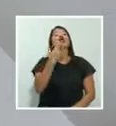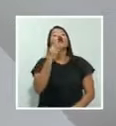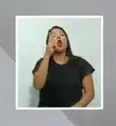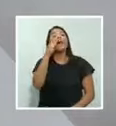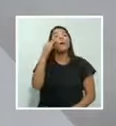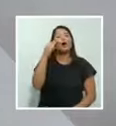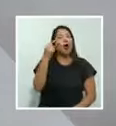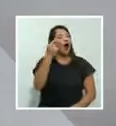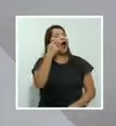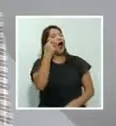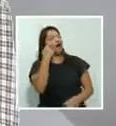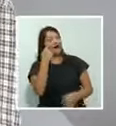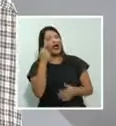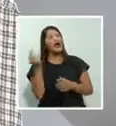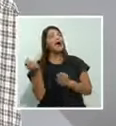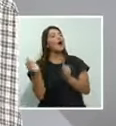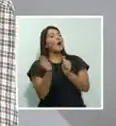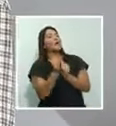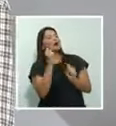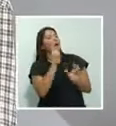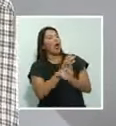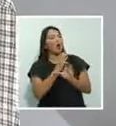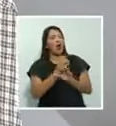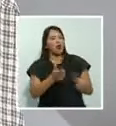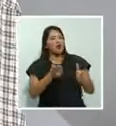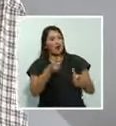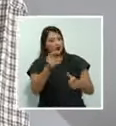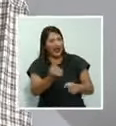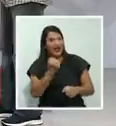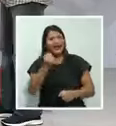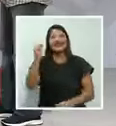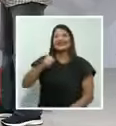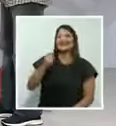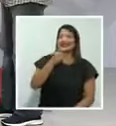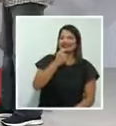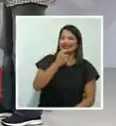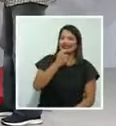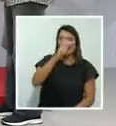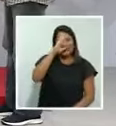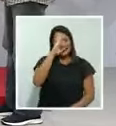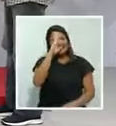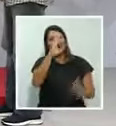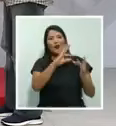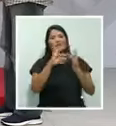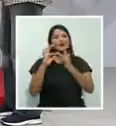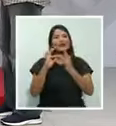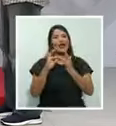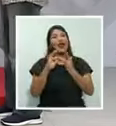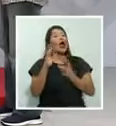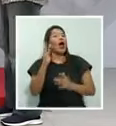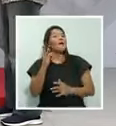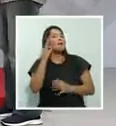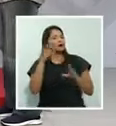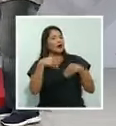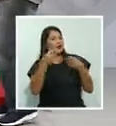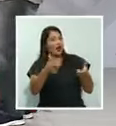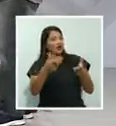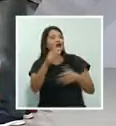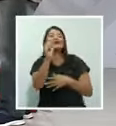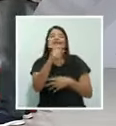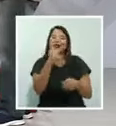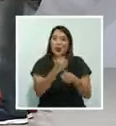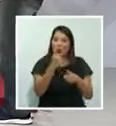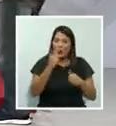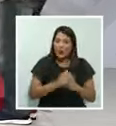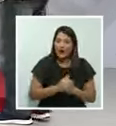viene custodiando esos millones de una vez. Claro. Sí. Ok, bueno, un saludito muy especial para su señora esposa. Es la que le da la suerte. Es la que le da la suerte, muy